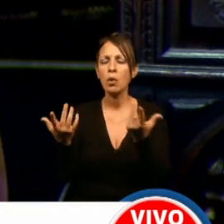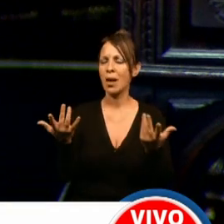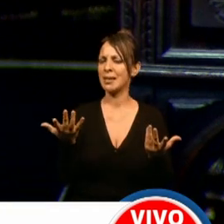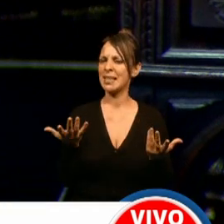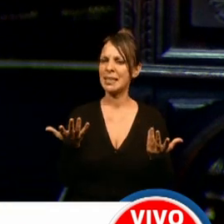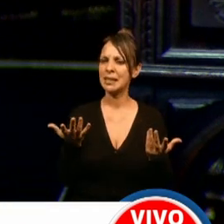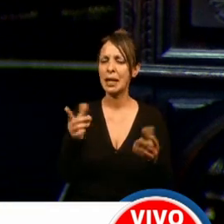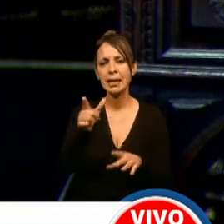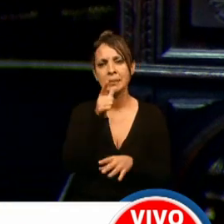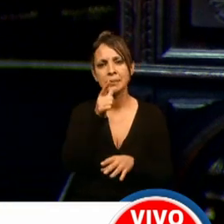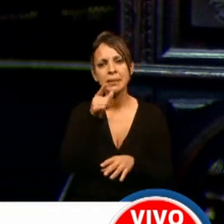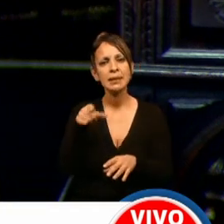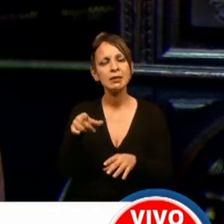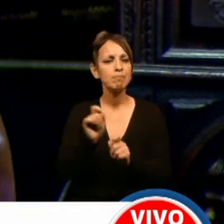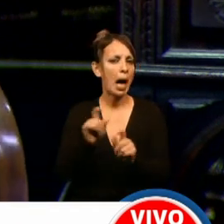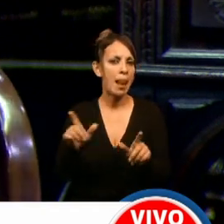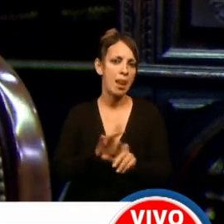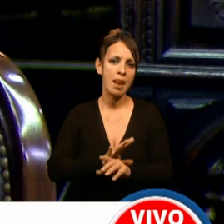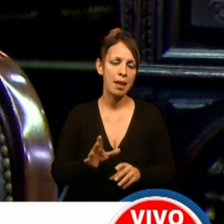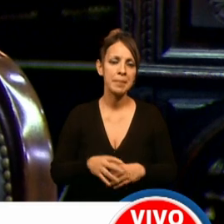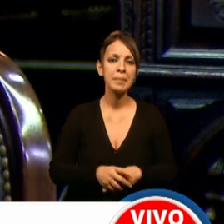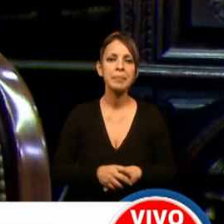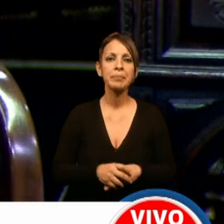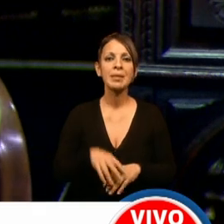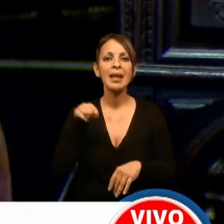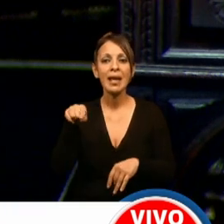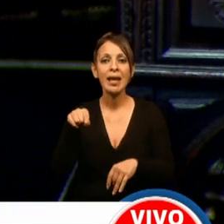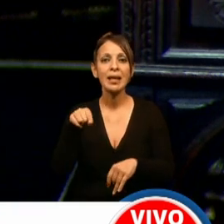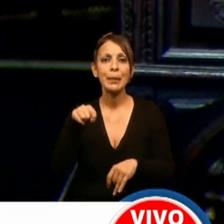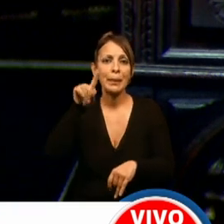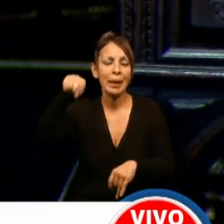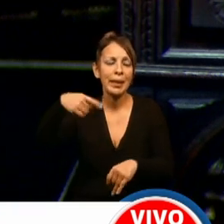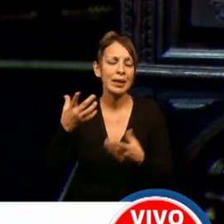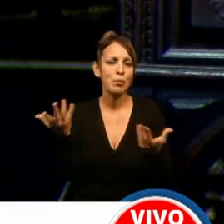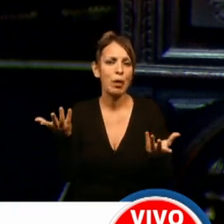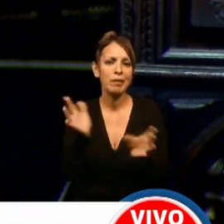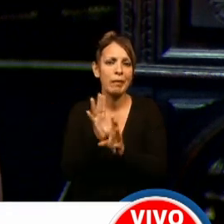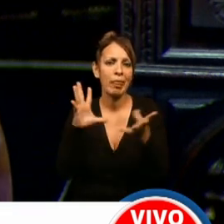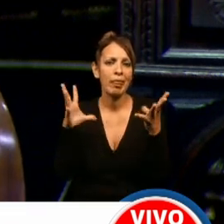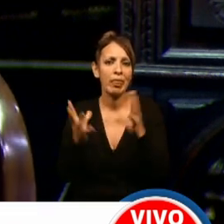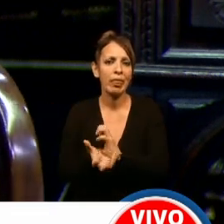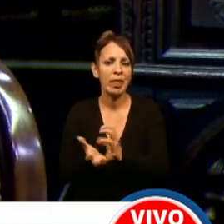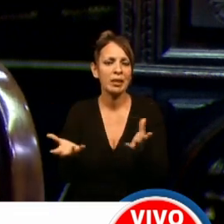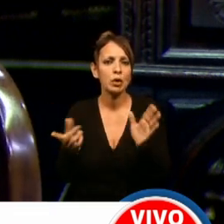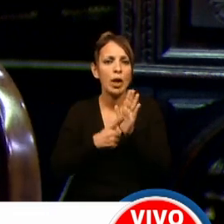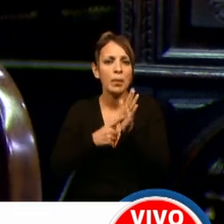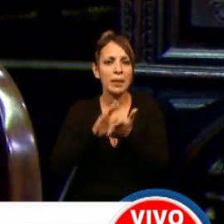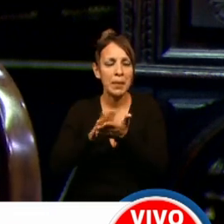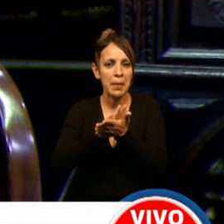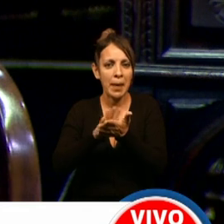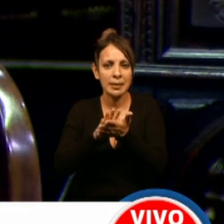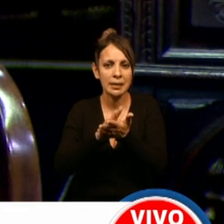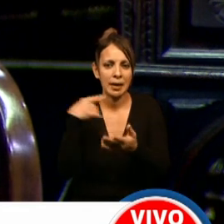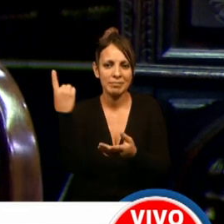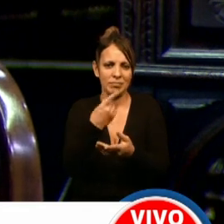antecedente por cierto muy malo y es tirar por la borda una normativa básica de toda